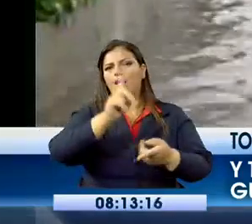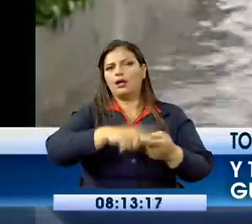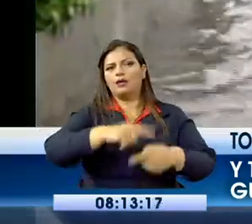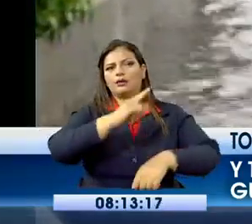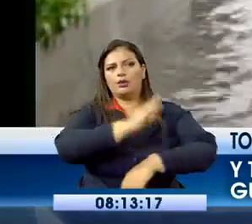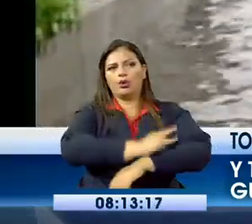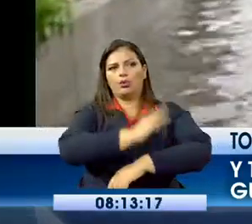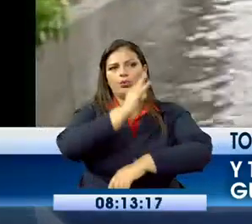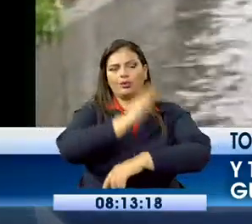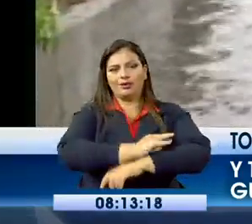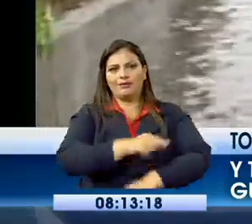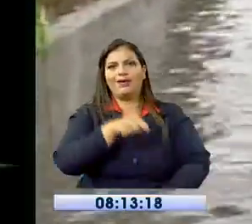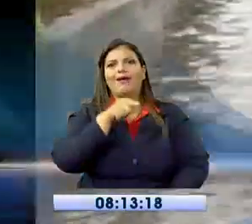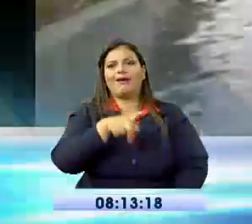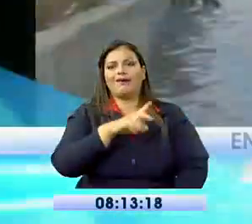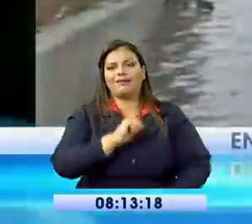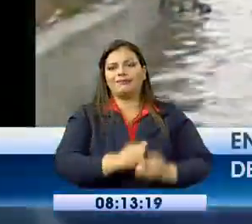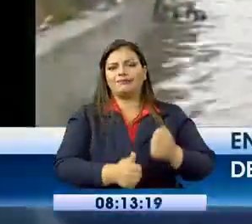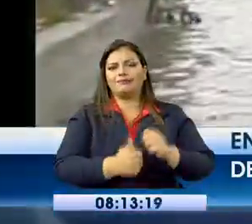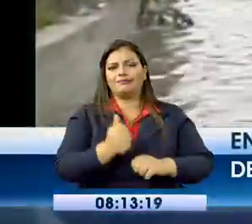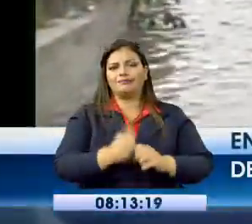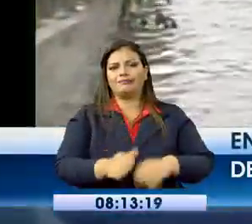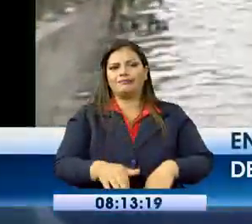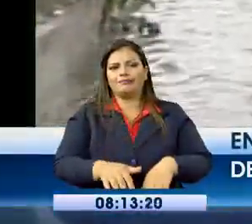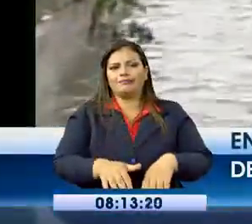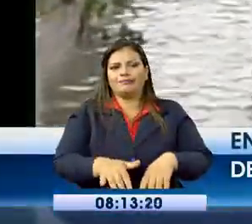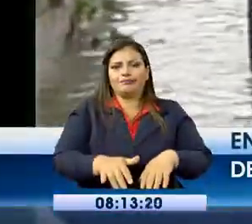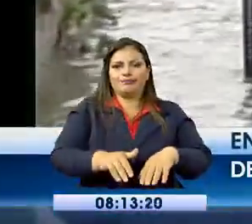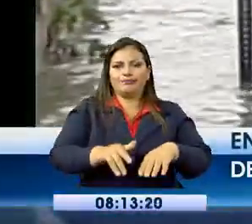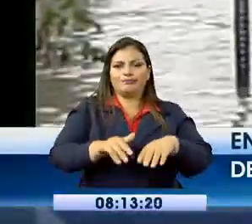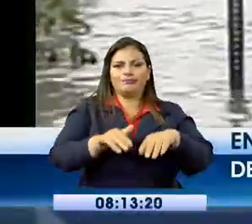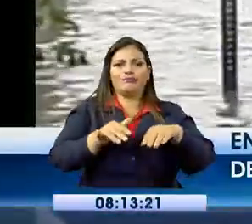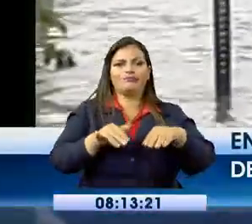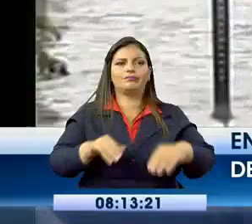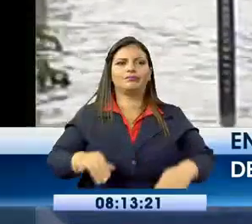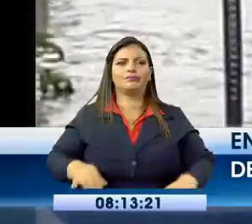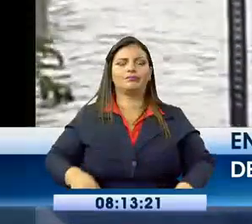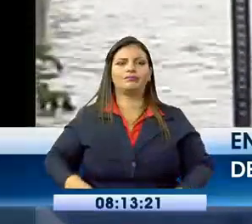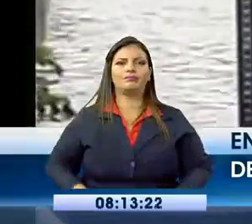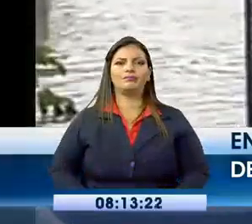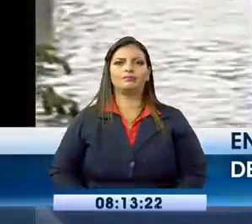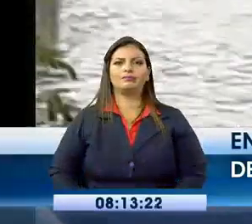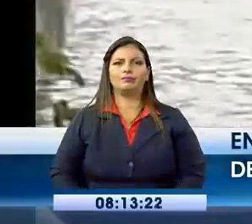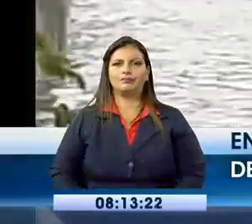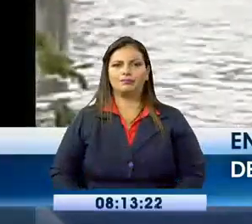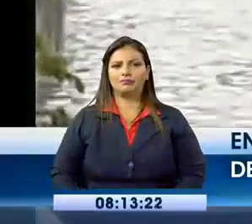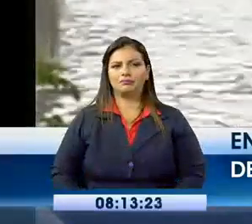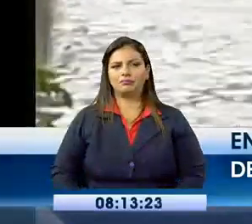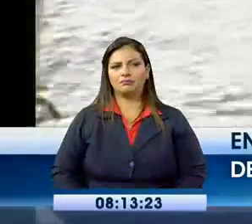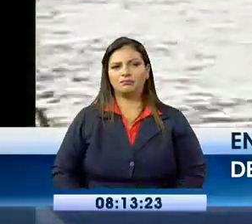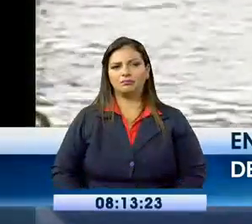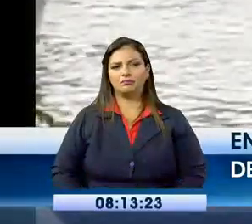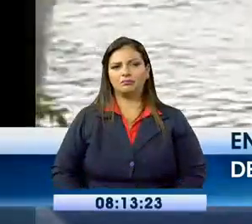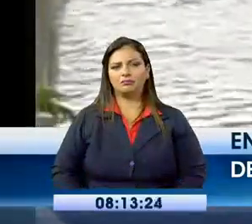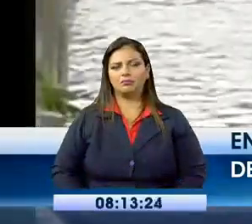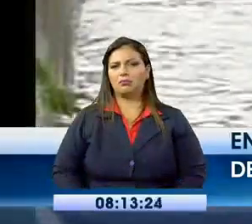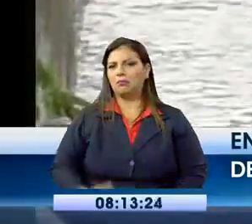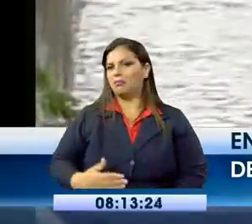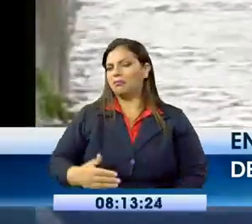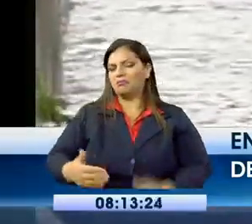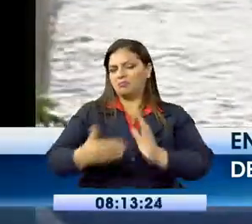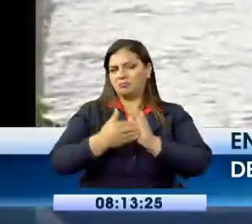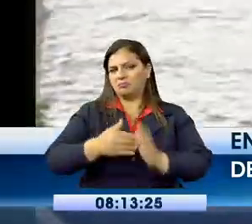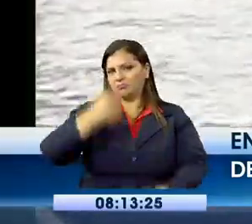anegado. Incluso allá donde podemos ver los buses, los vehículos, el agua podría dar más o menos bajo la rodilla,